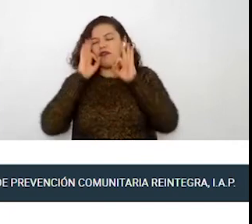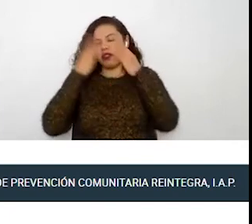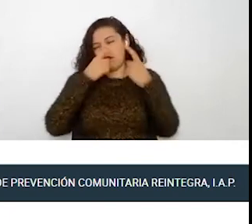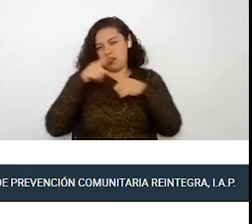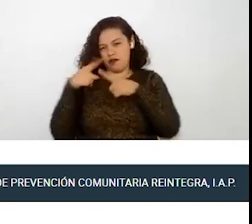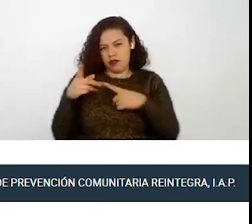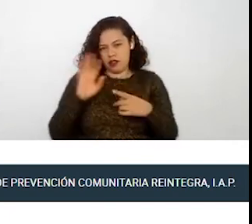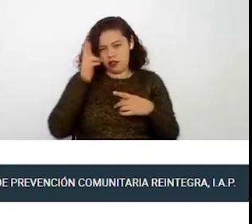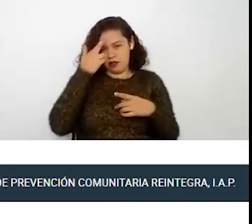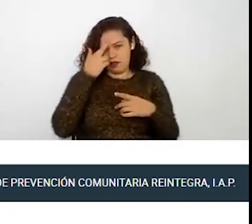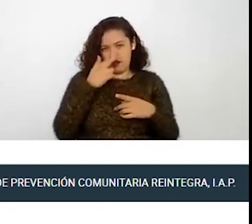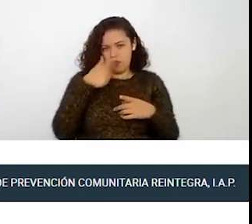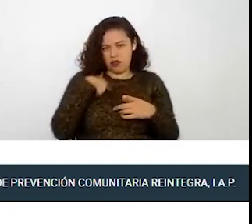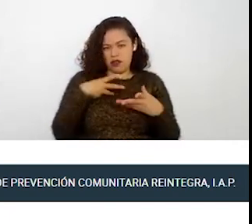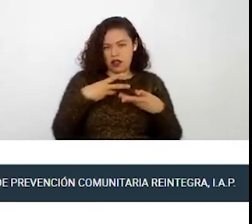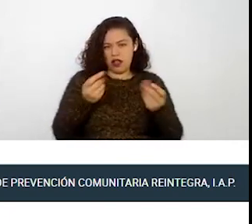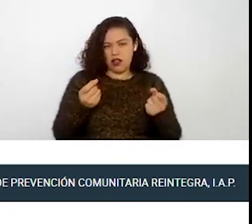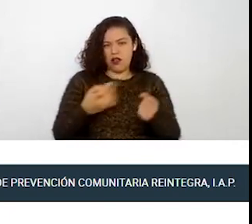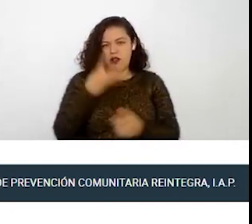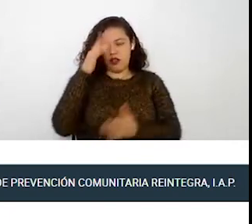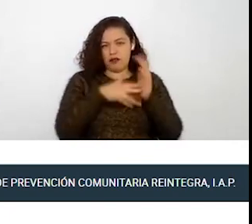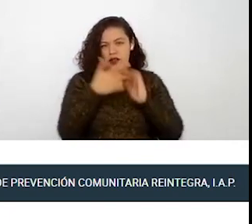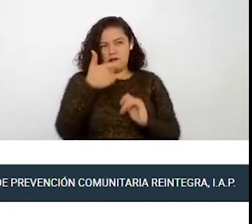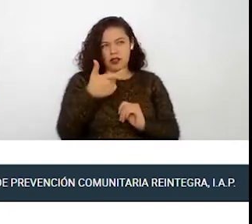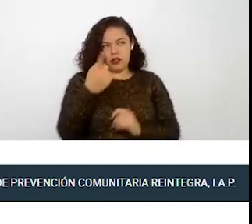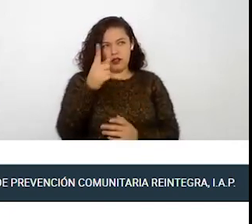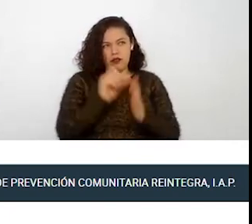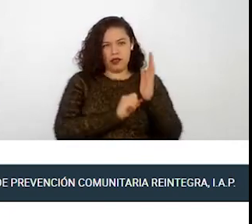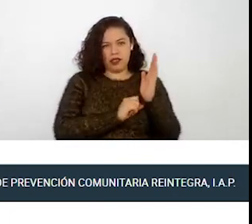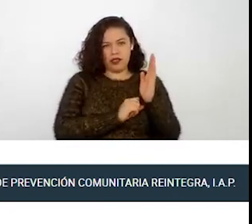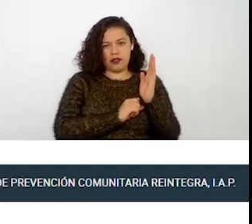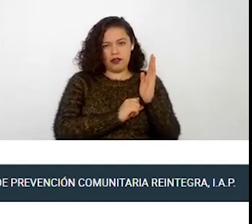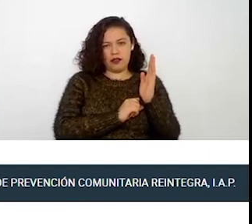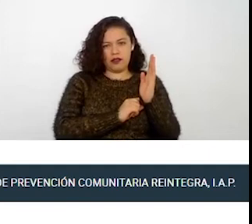esto voy a gastar 4000 pesos mensuales